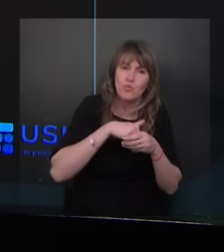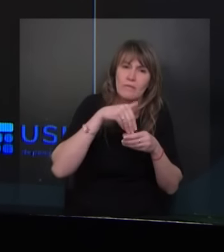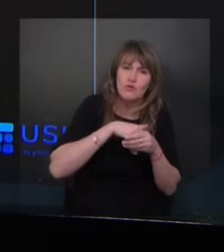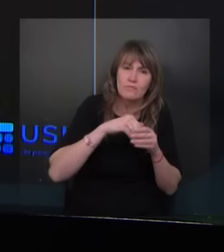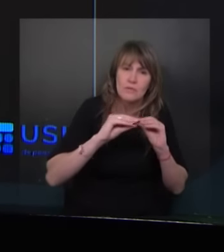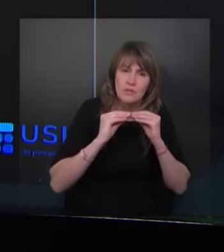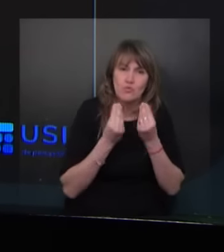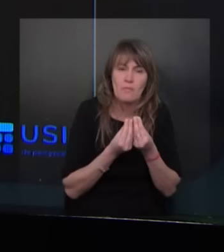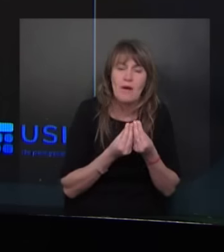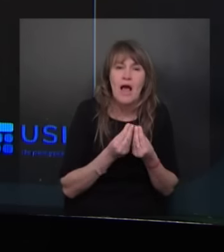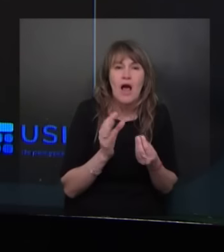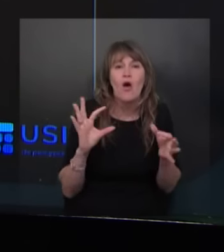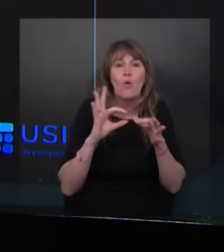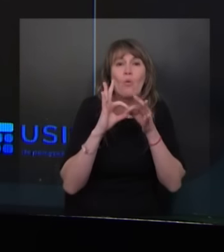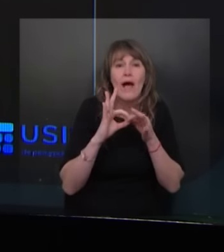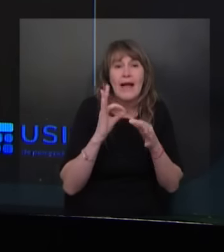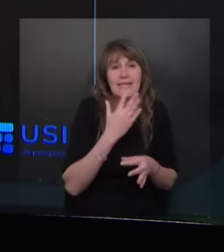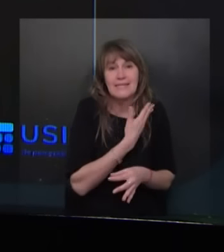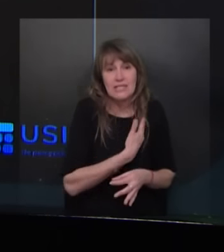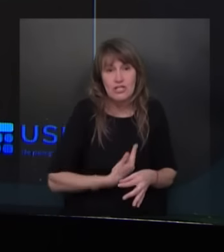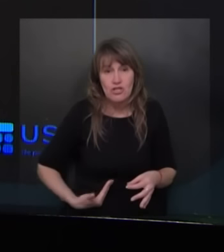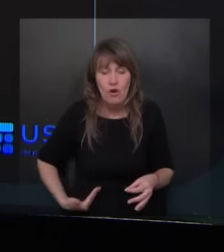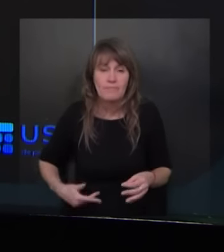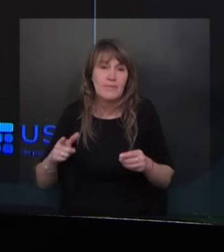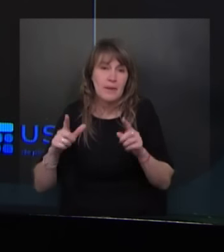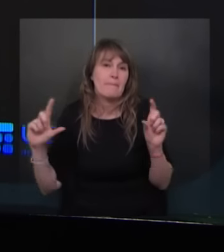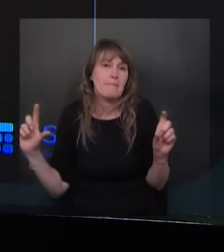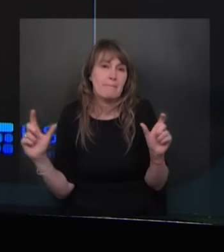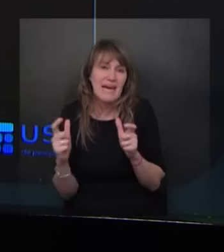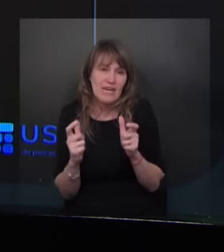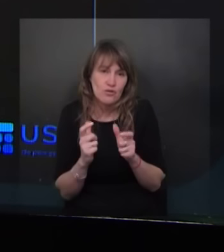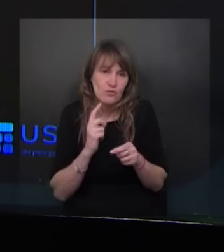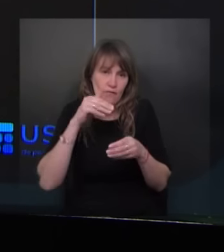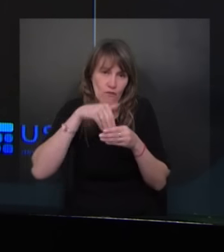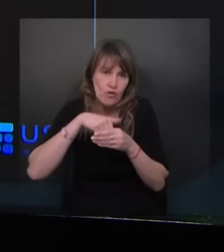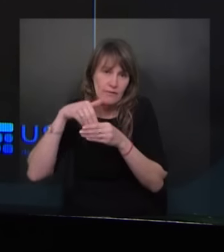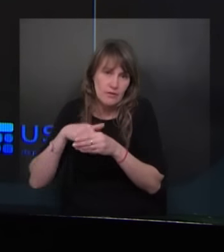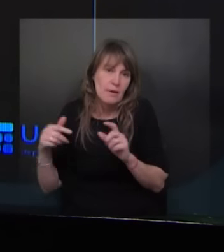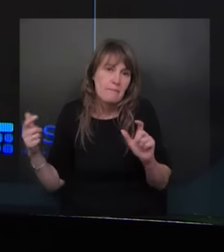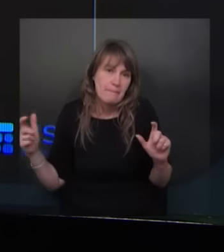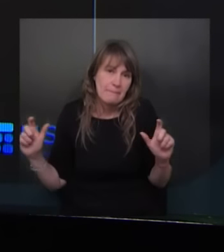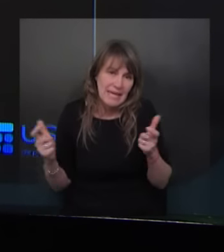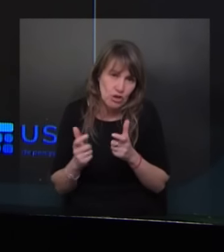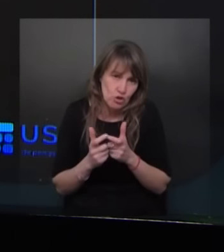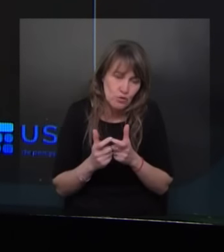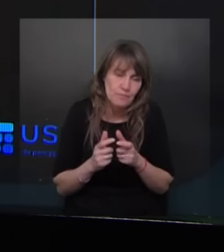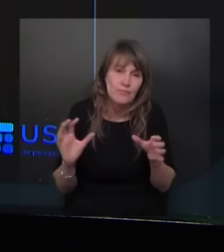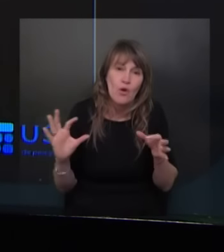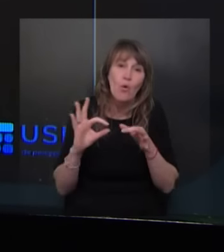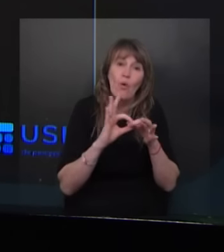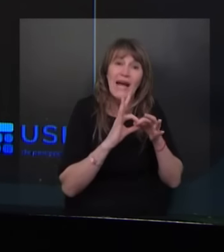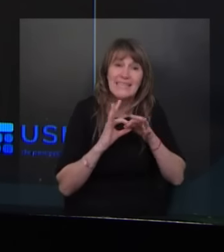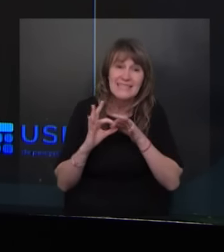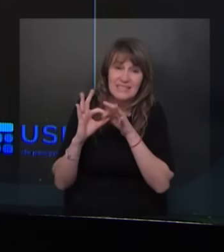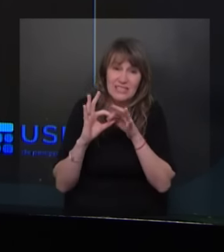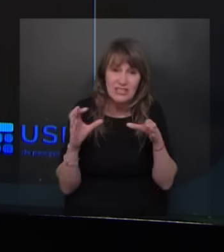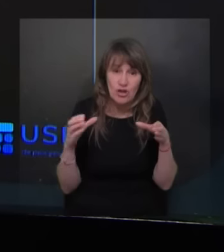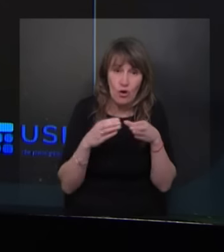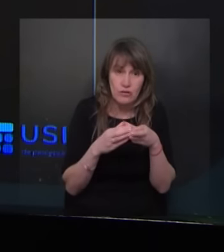paulatinamente ha ido bajando el caudal de votación vemos Que eh toda la coalición junta en junio del